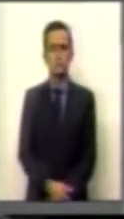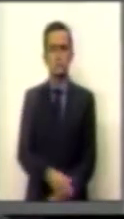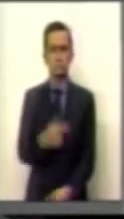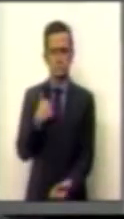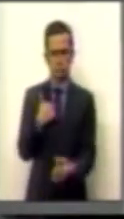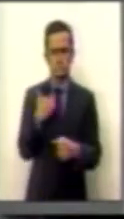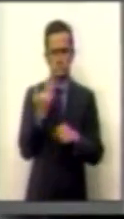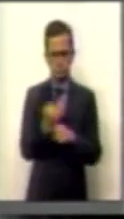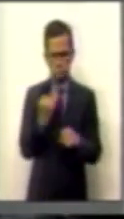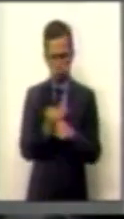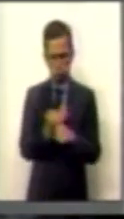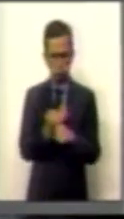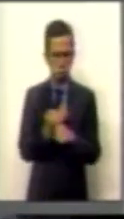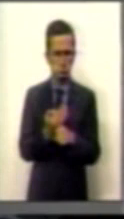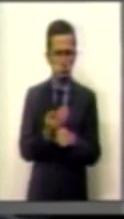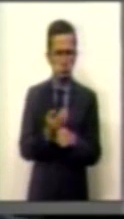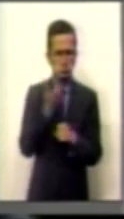usura.